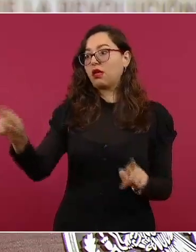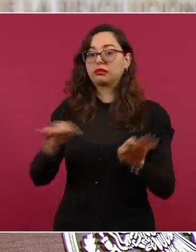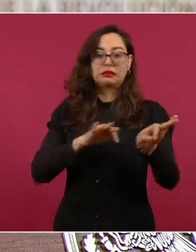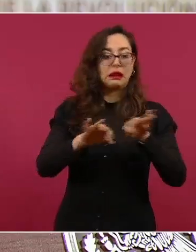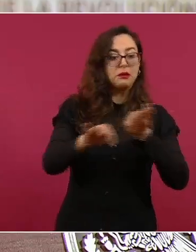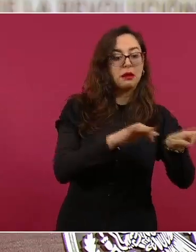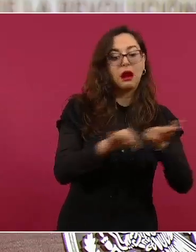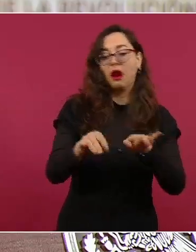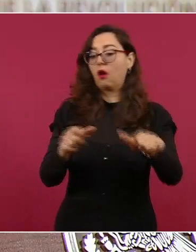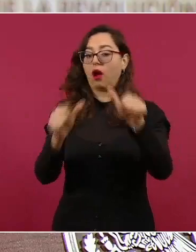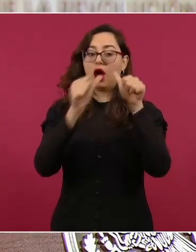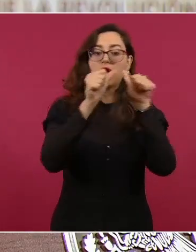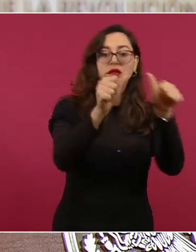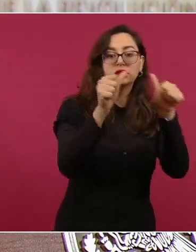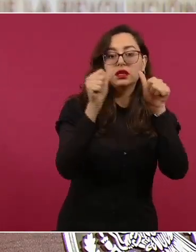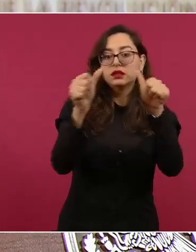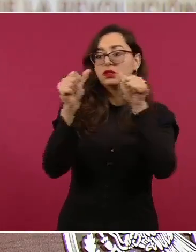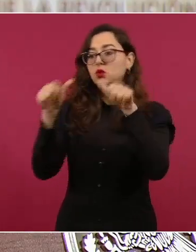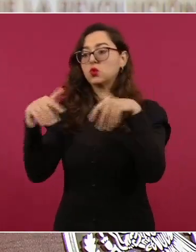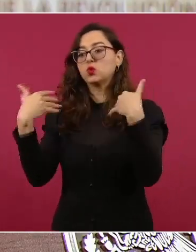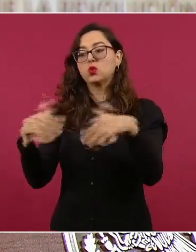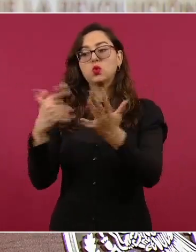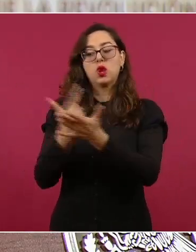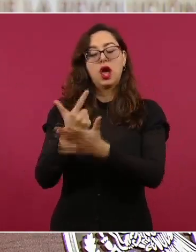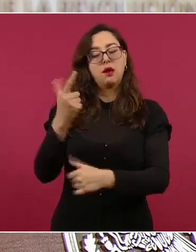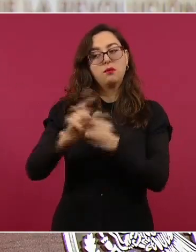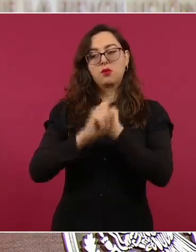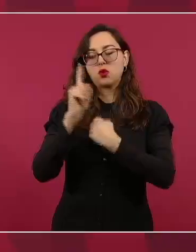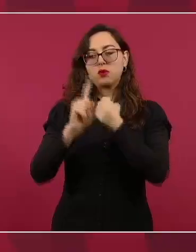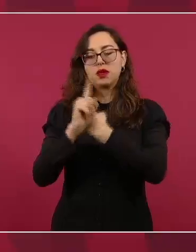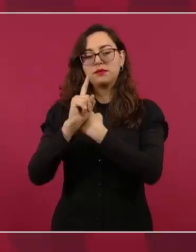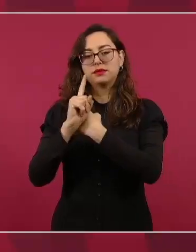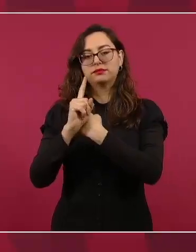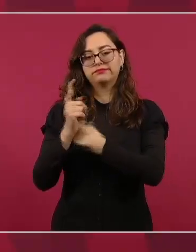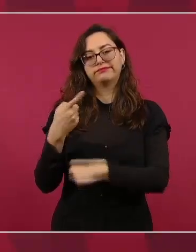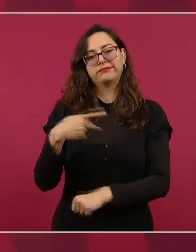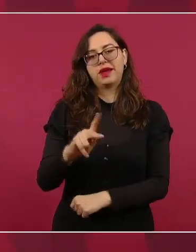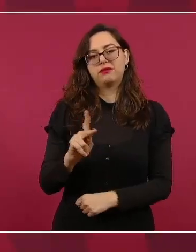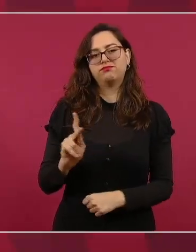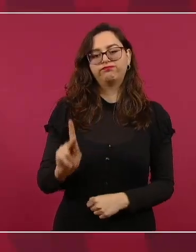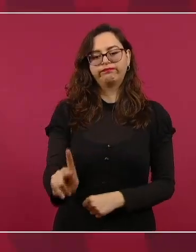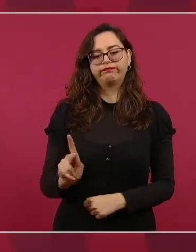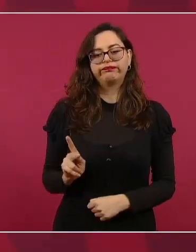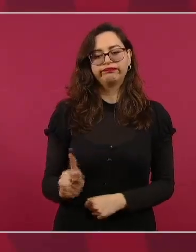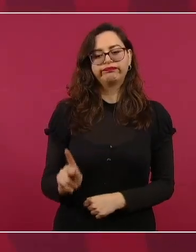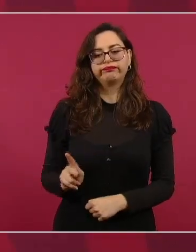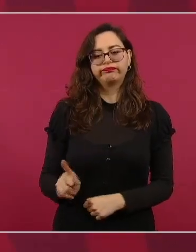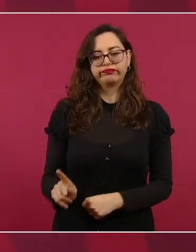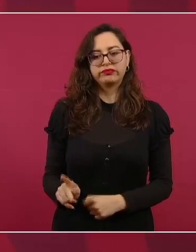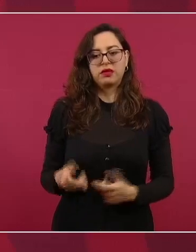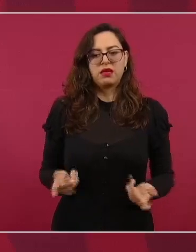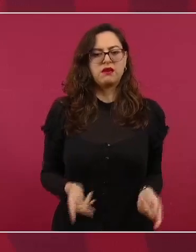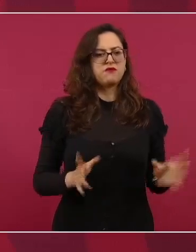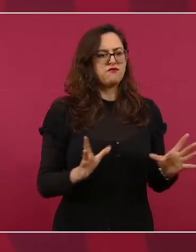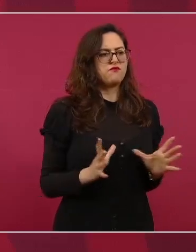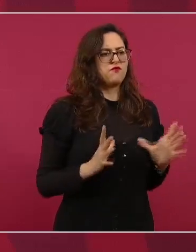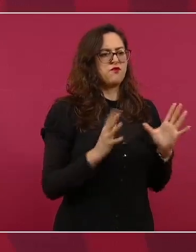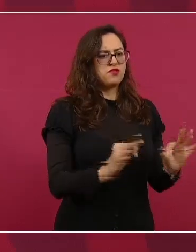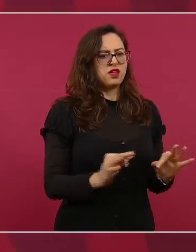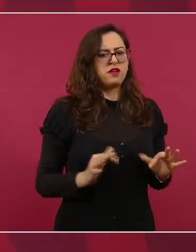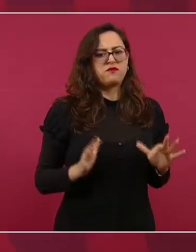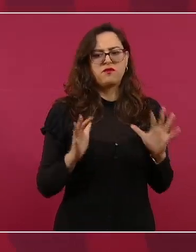los graves y grandes problemas nacionales. Se fueron creando, ya lo